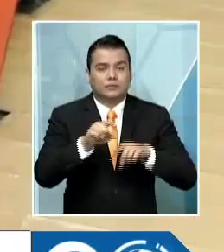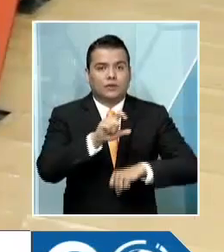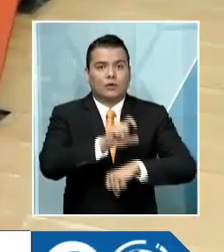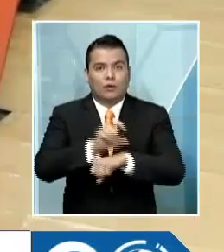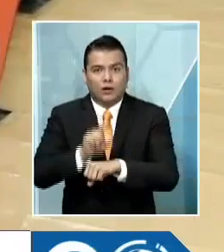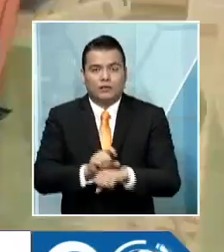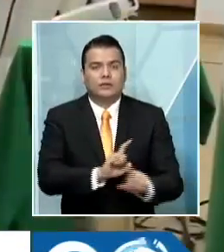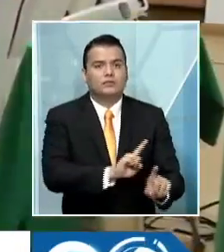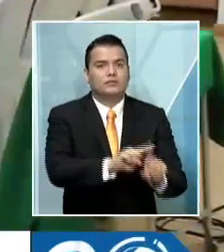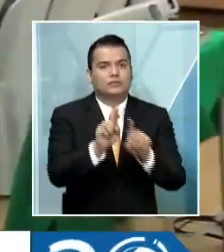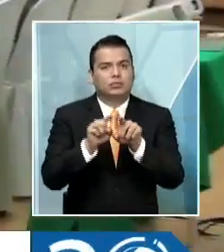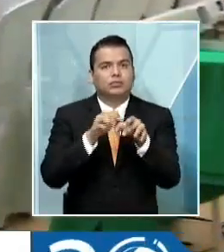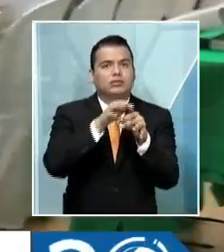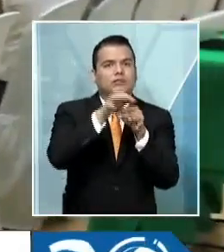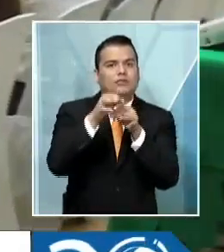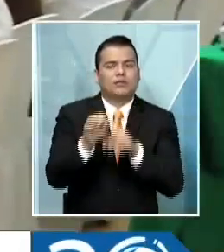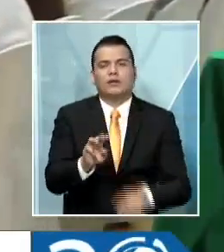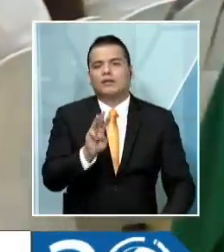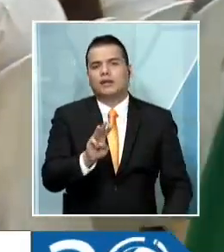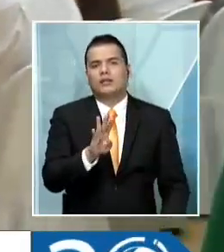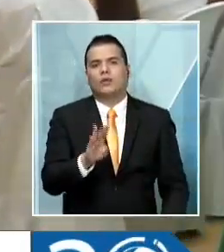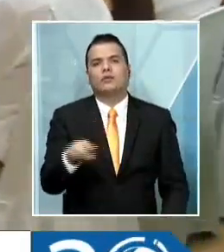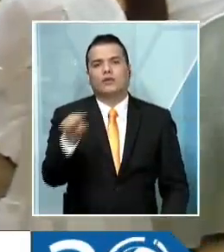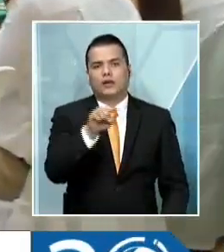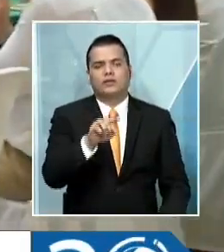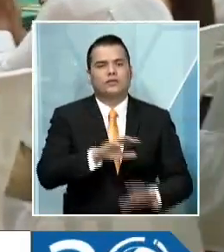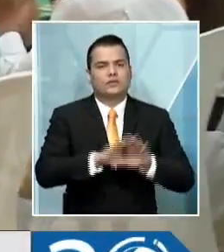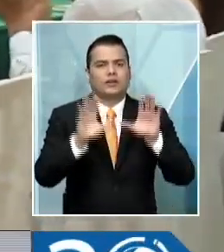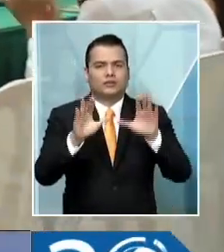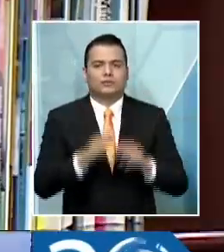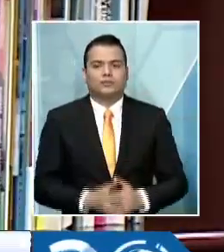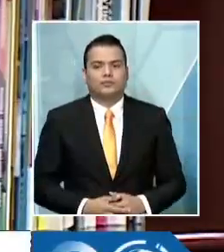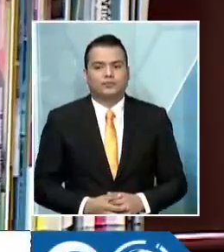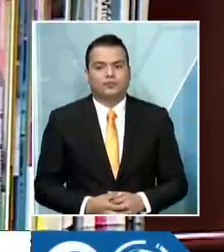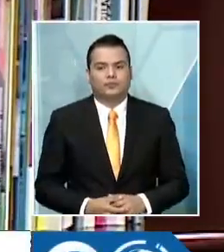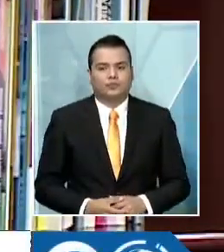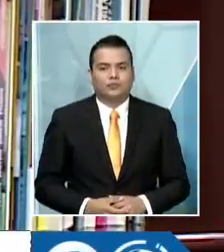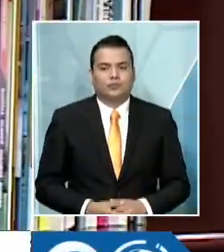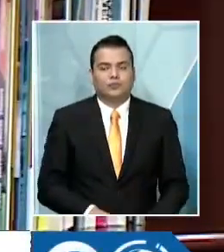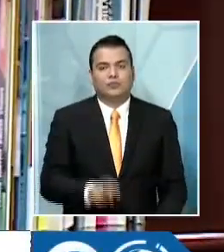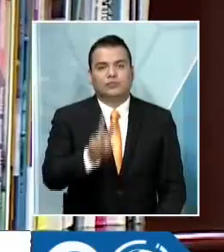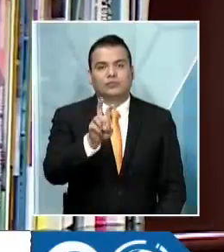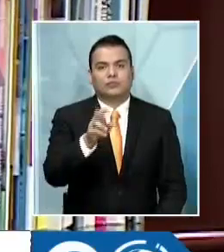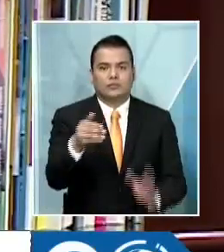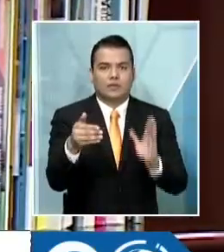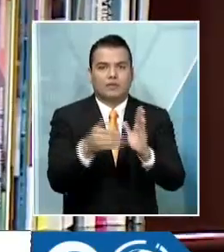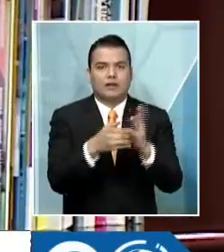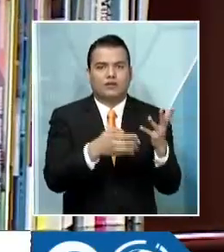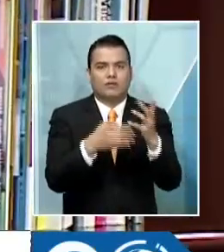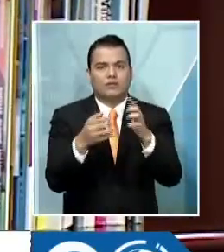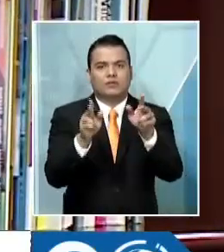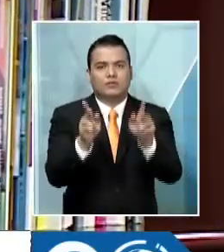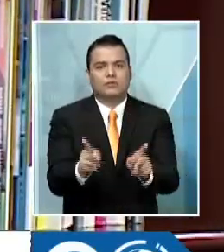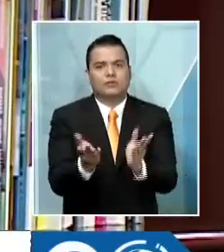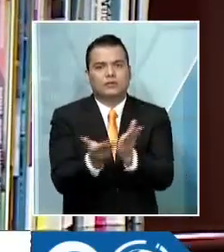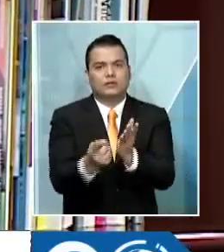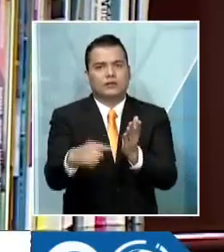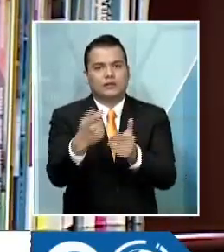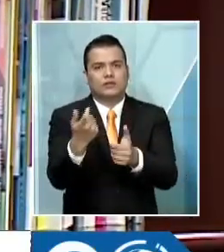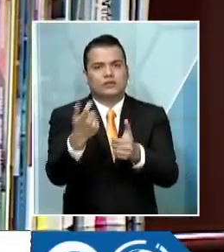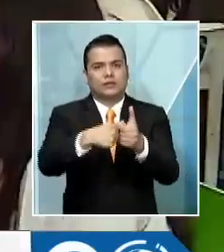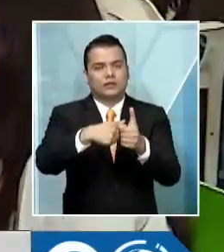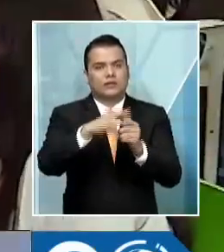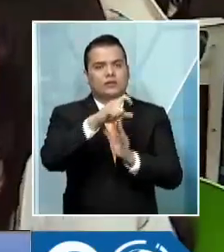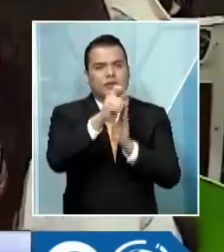educativas públicas de los 34 municipios no certificados. Subsidiar a 7.900 estudiantes de grado 11 para la presentación de las